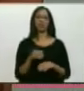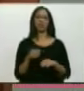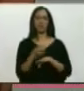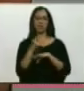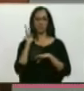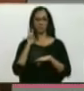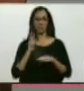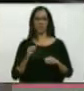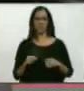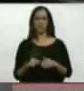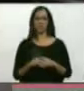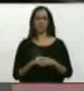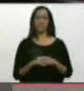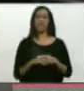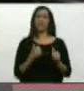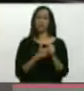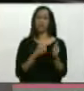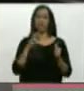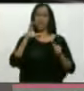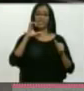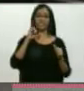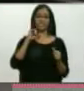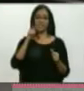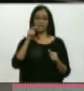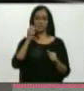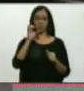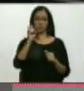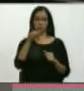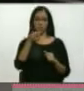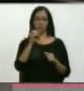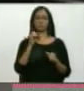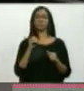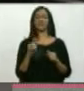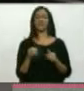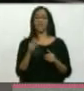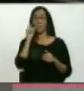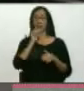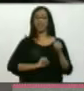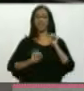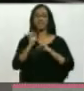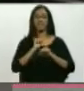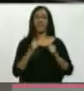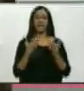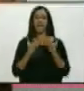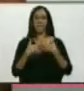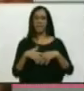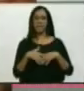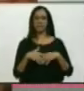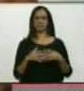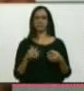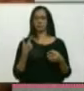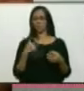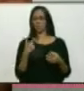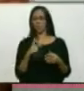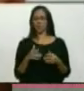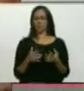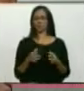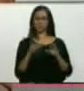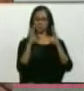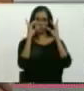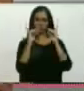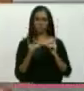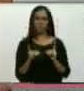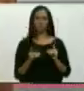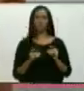sea, que estuvieron detrás de Cinco toda la vida. El tipo era el que defendía las empresas que, supuestamente, empresas que tuvieron litigio con la